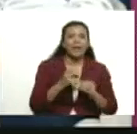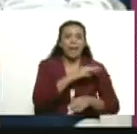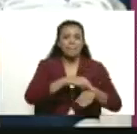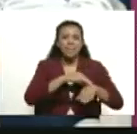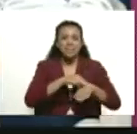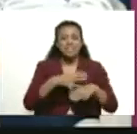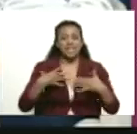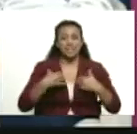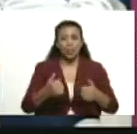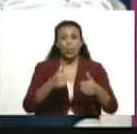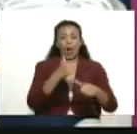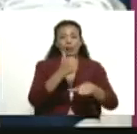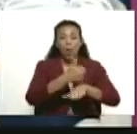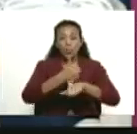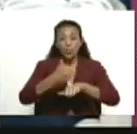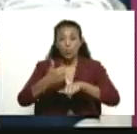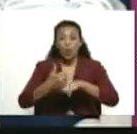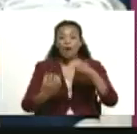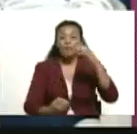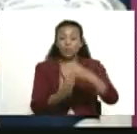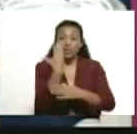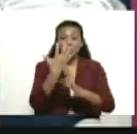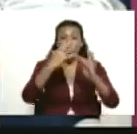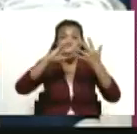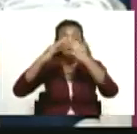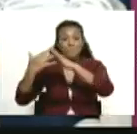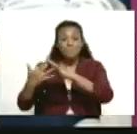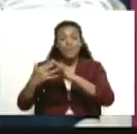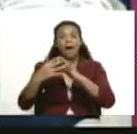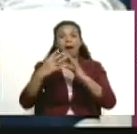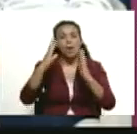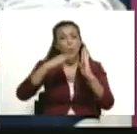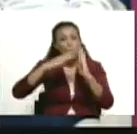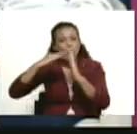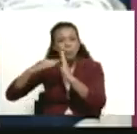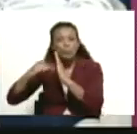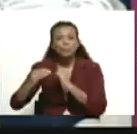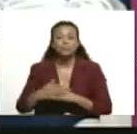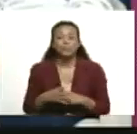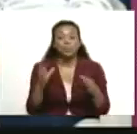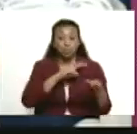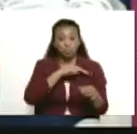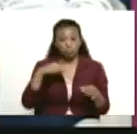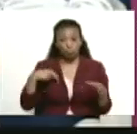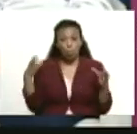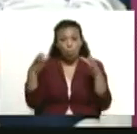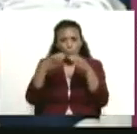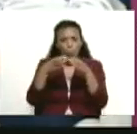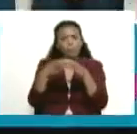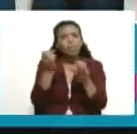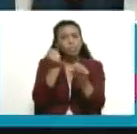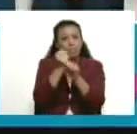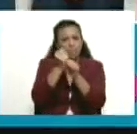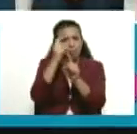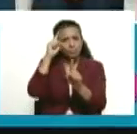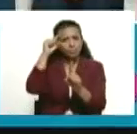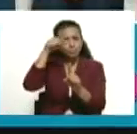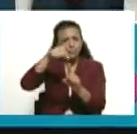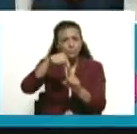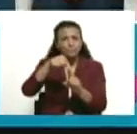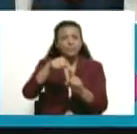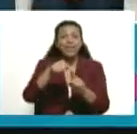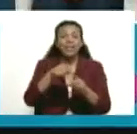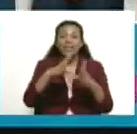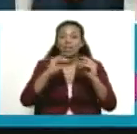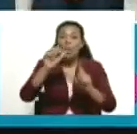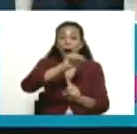de Salud, la Autoridad Única, Fundación Barrio Adentro. Nosotros como equipo, trabajadores de